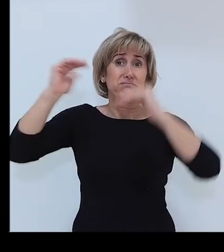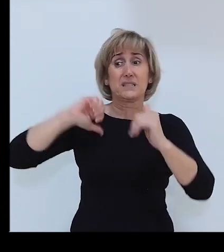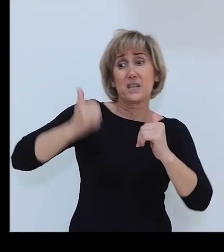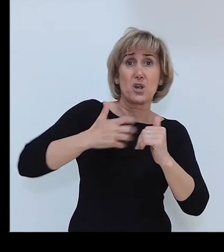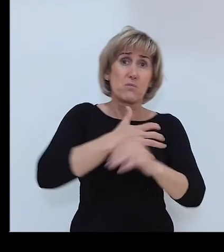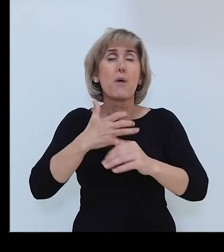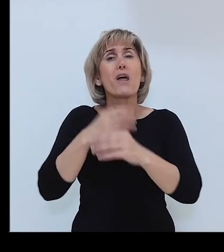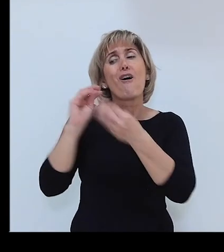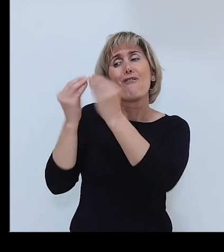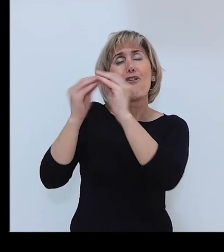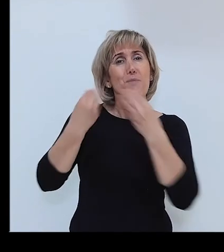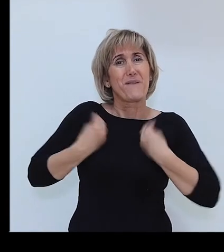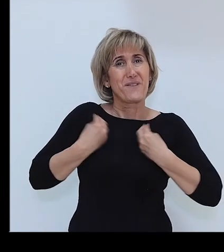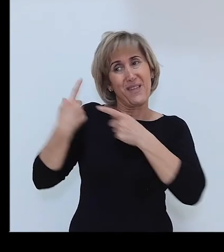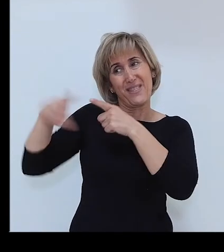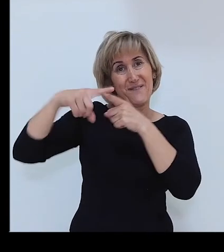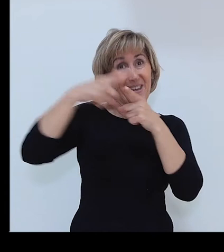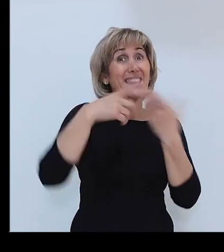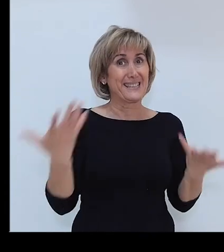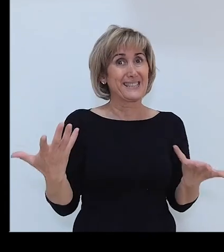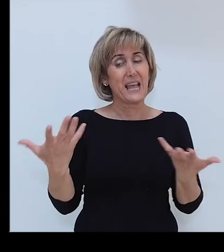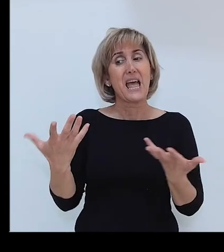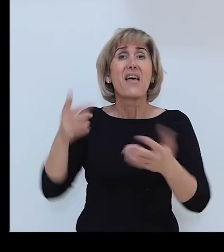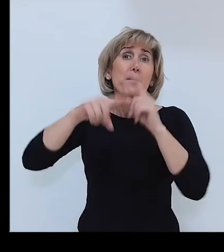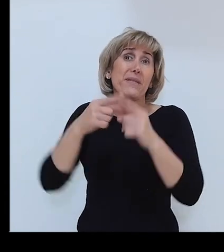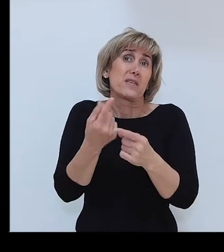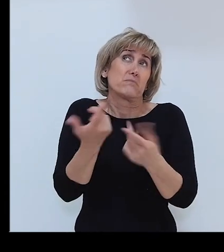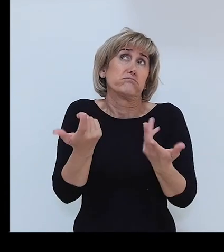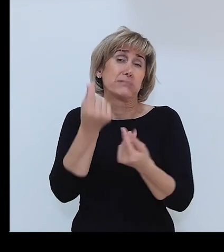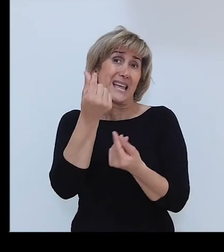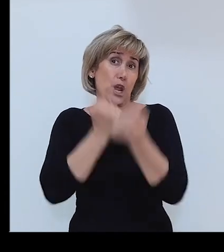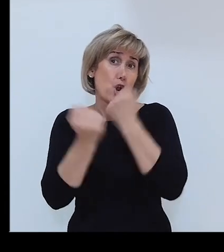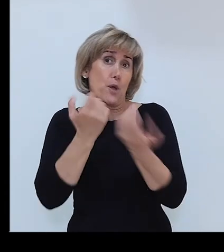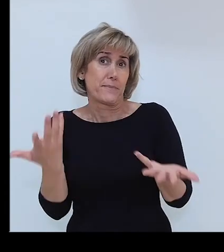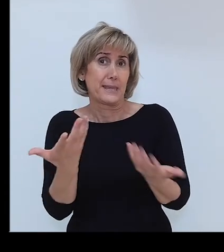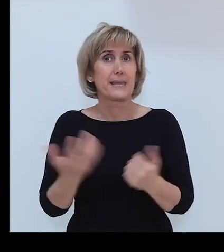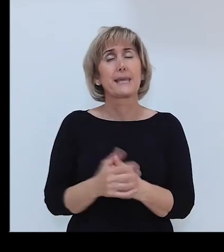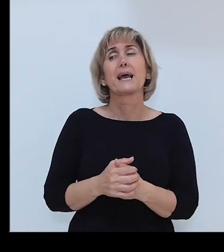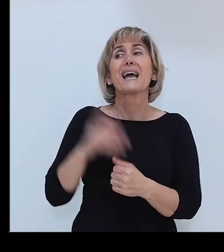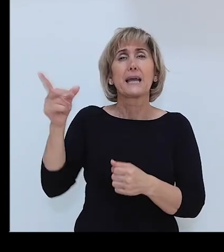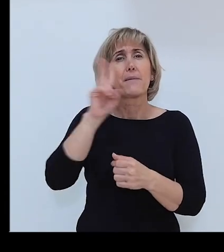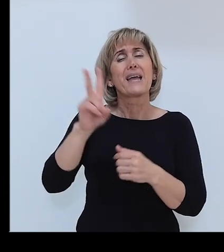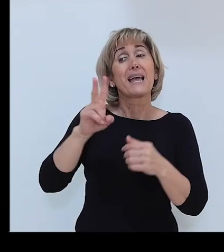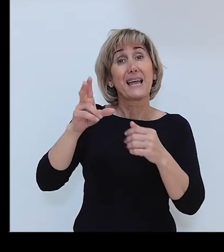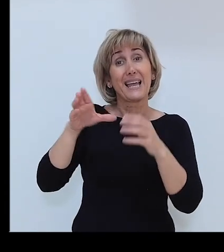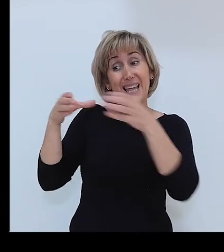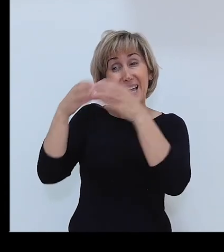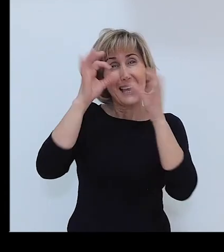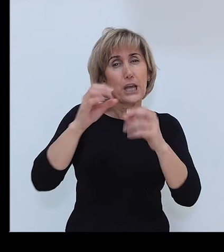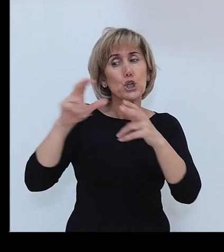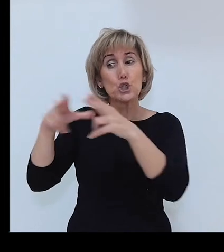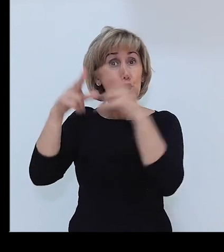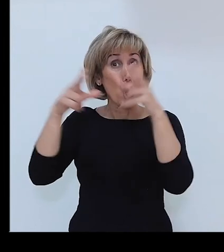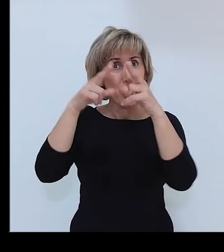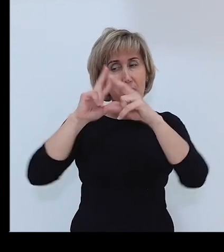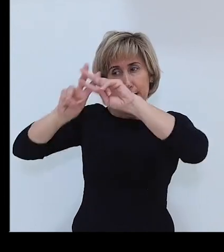está sesgada por clases, cada clase tiene su vida doméstica conforme a su conjunto de posibilidades, y ella